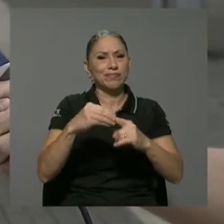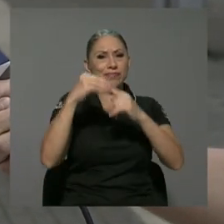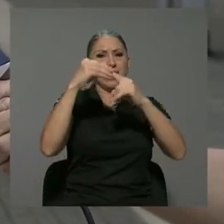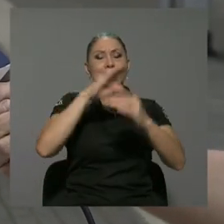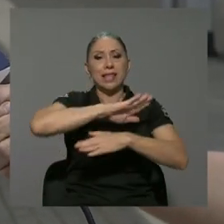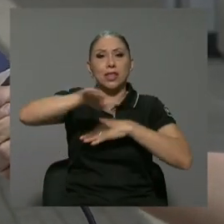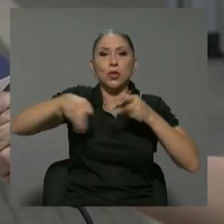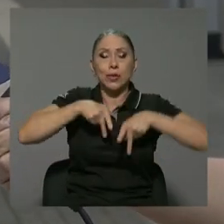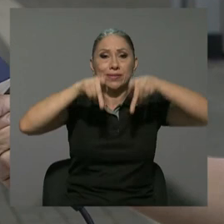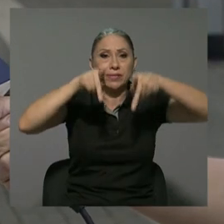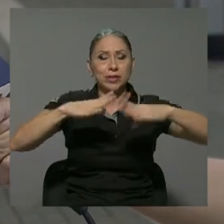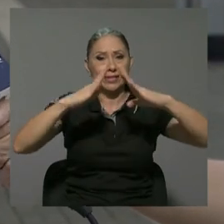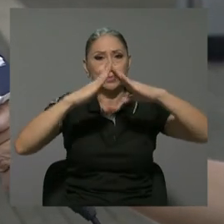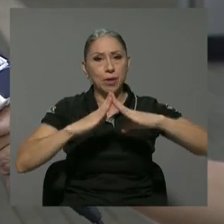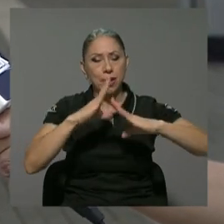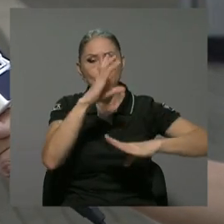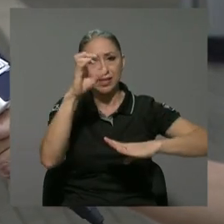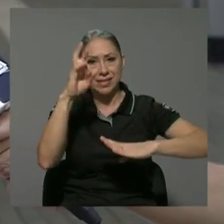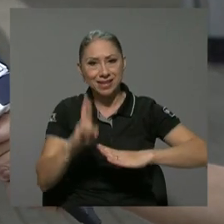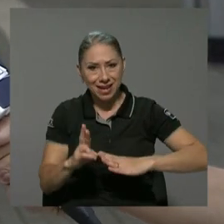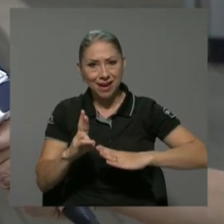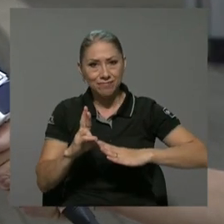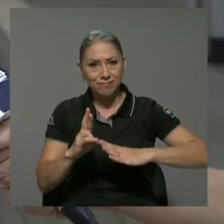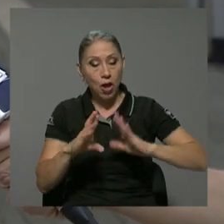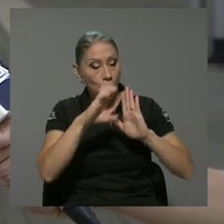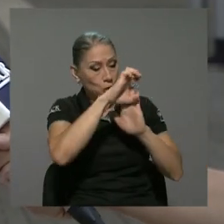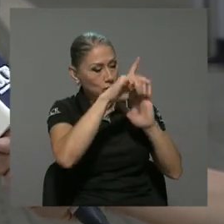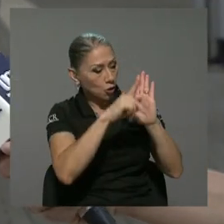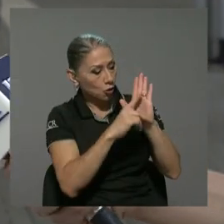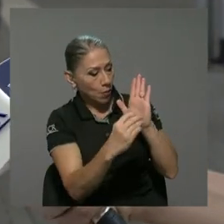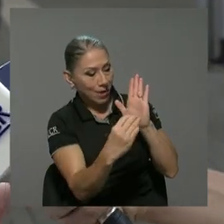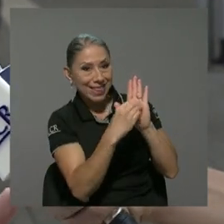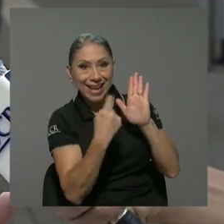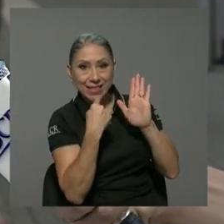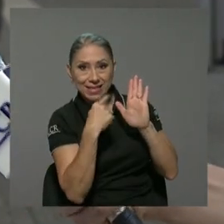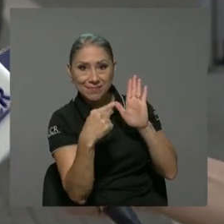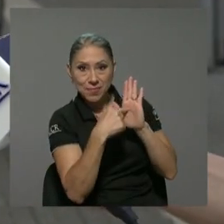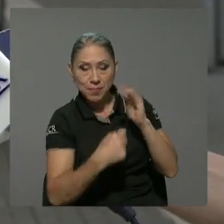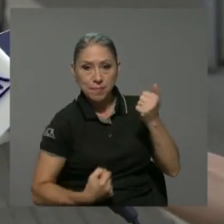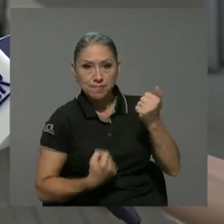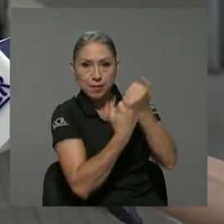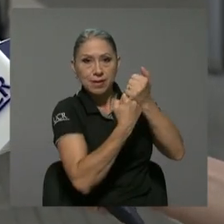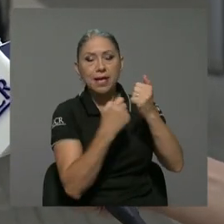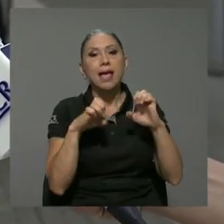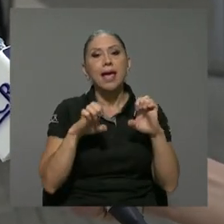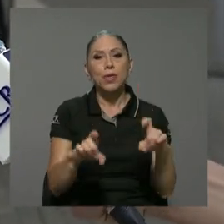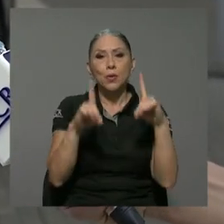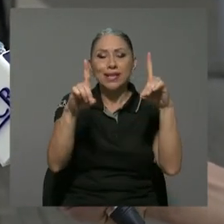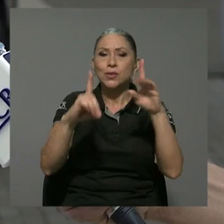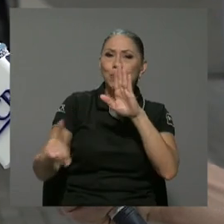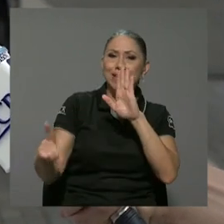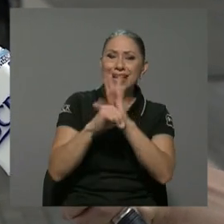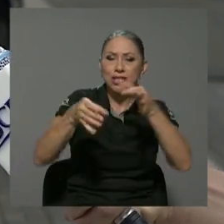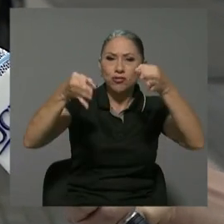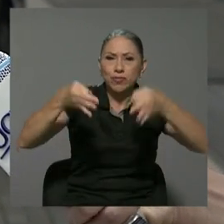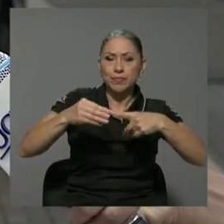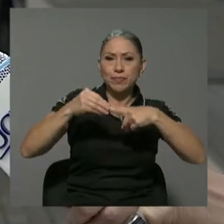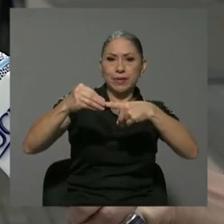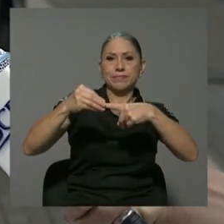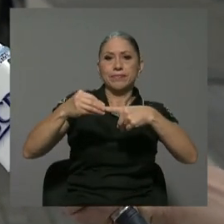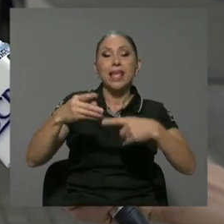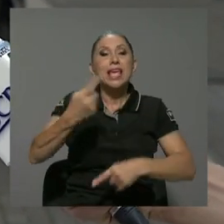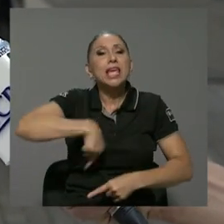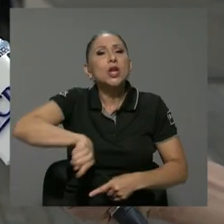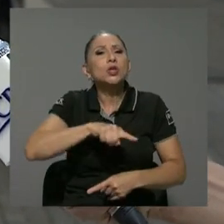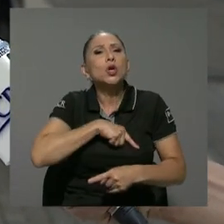y ciudadanas costarricenses, respaldados por la Constitución Política, que la educación pues es un derecho fundamental, y lo que buscamos y le